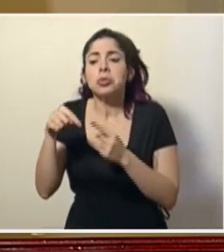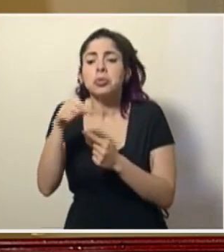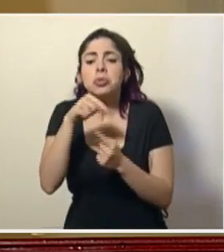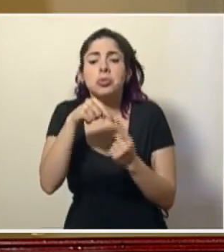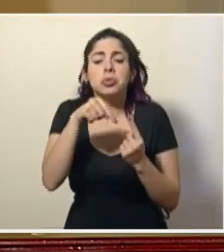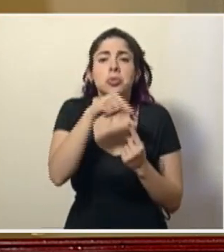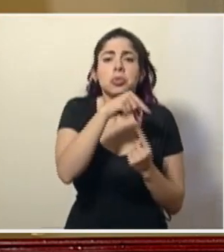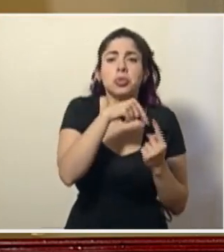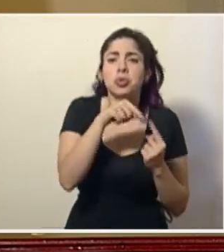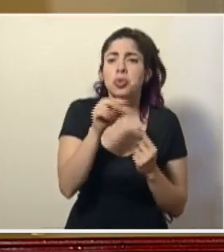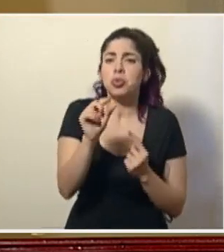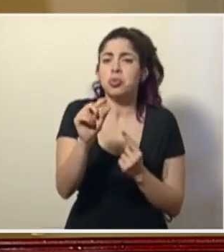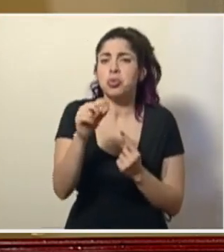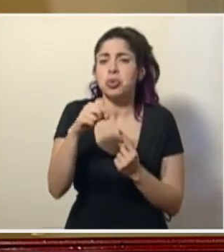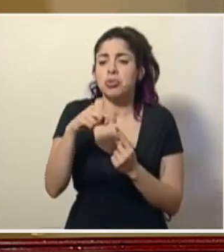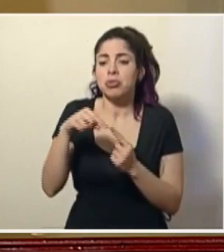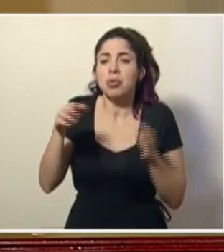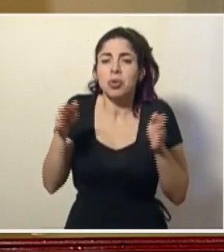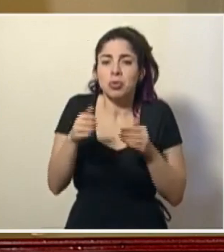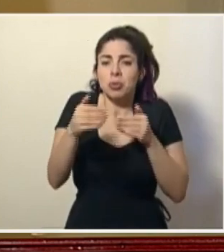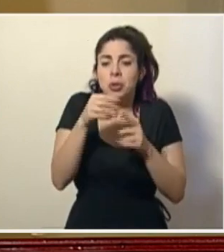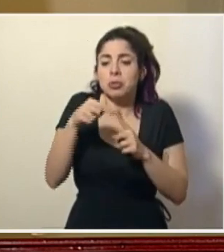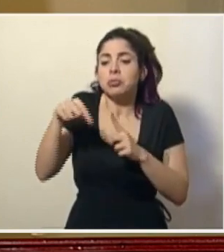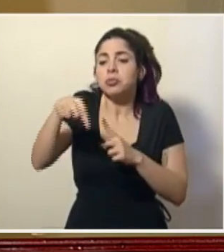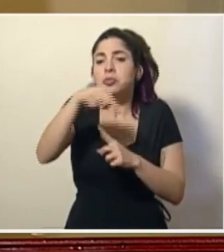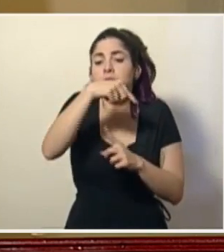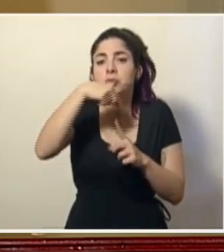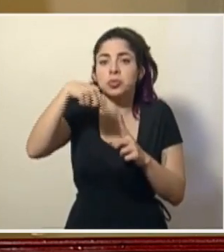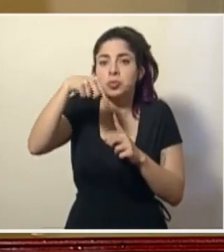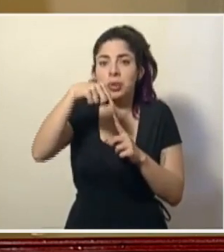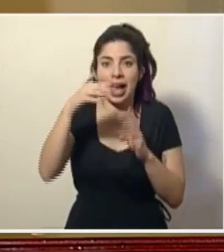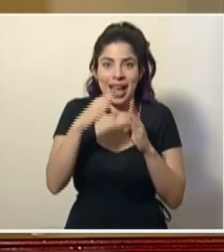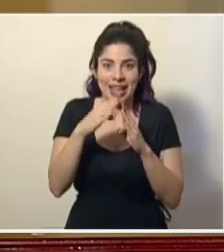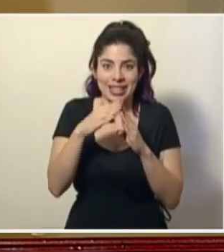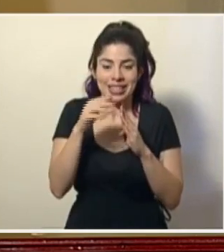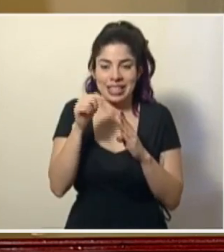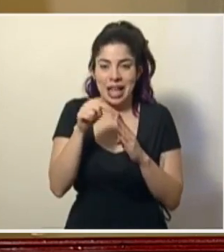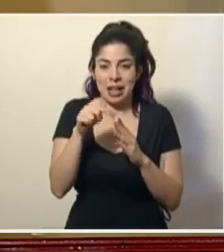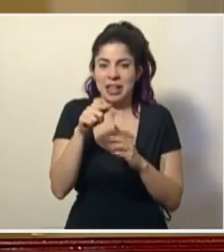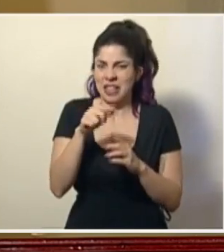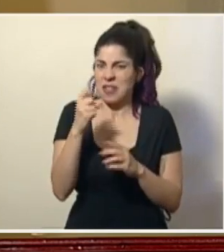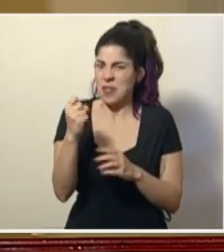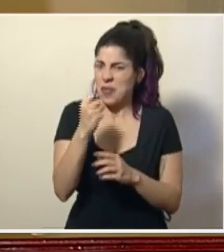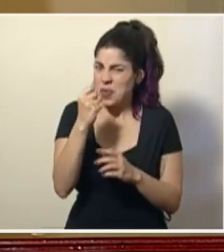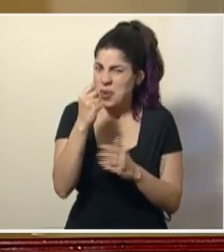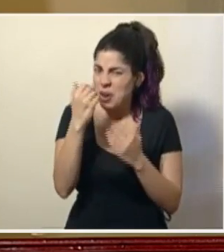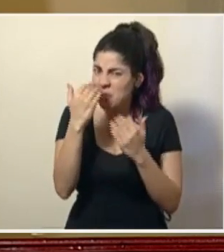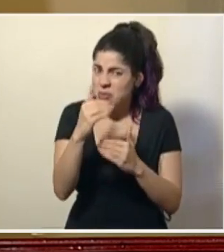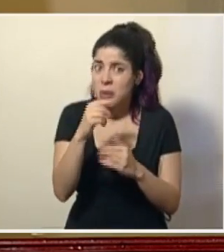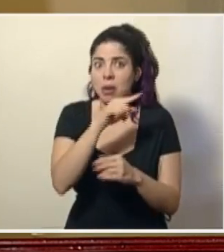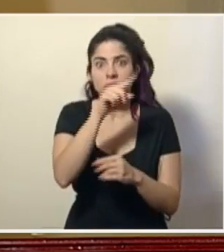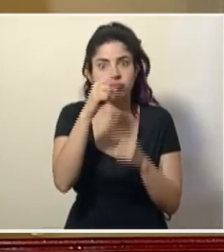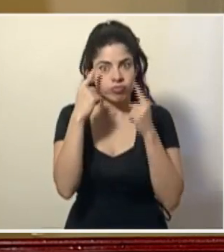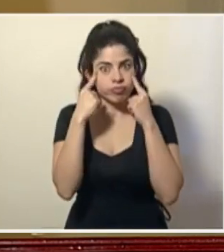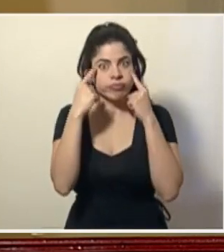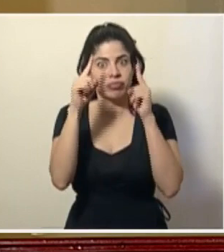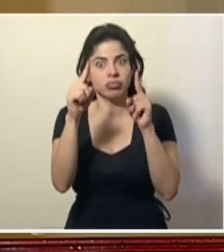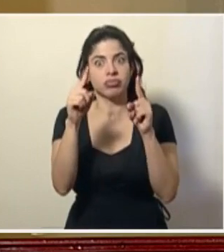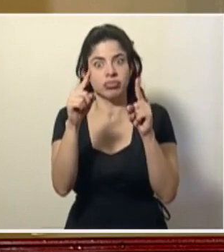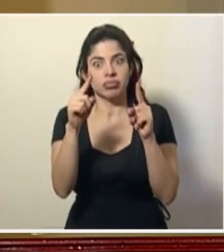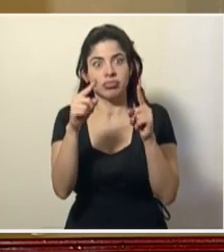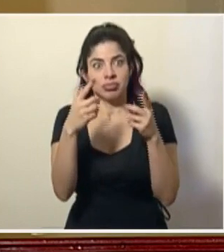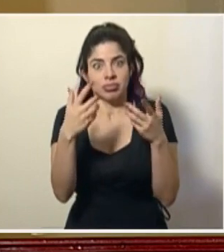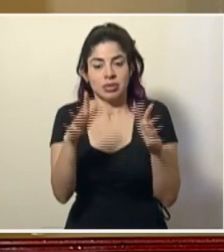cuantos, un área reducida alrededor de las viviendas, una de las medidas más fuertes, y con mucho éxito